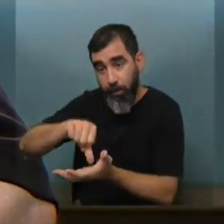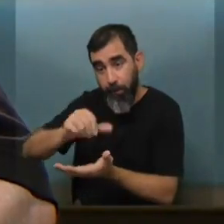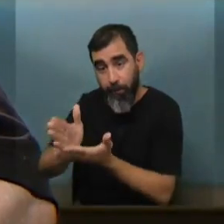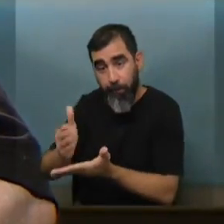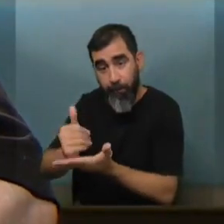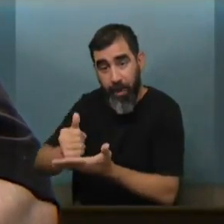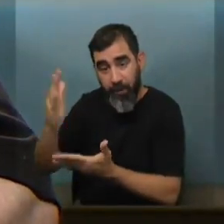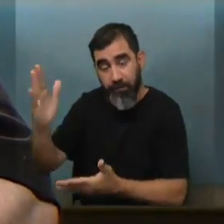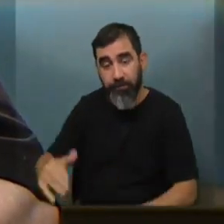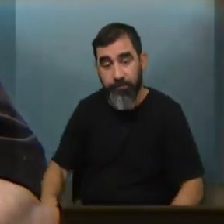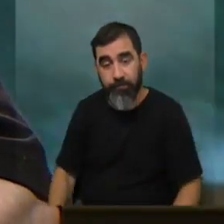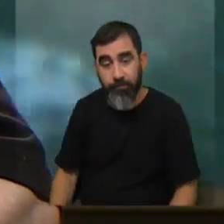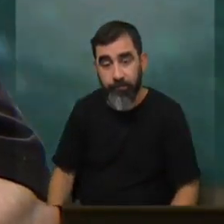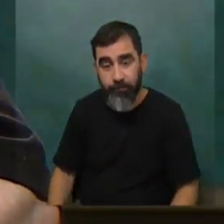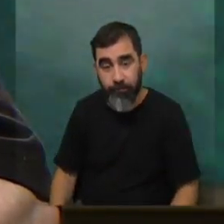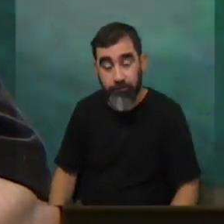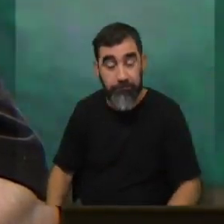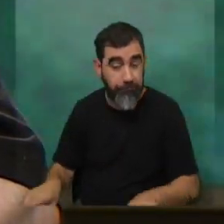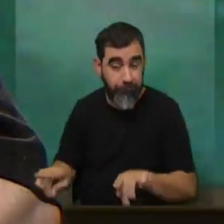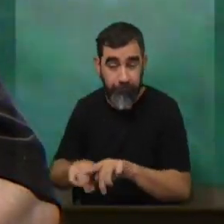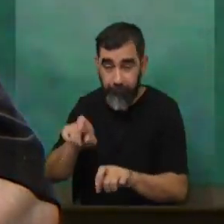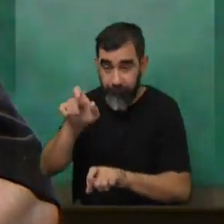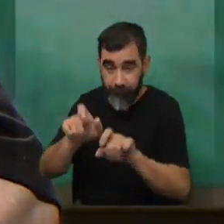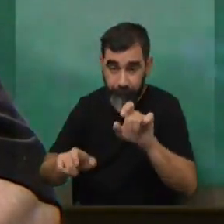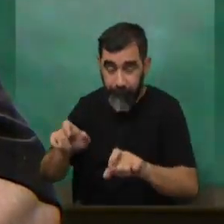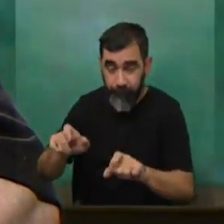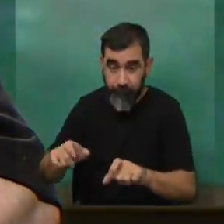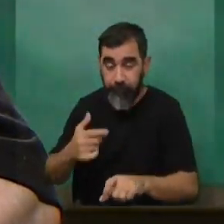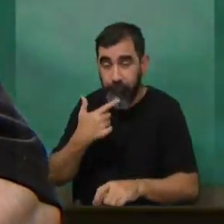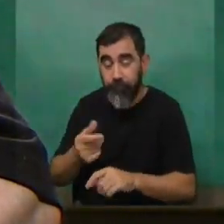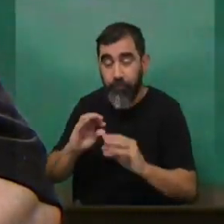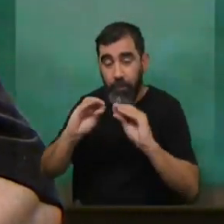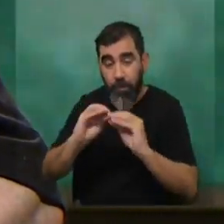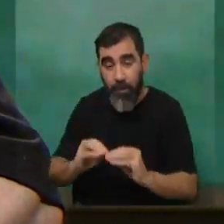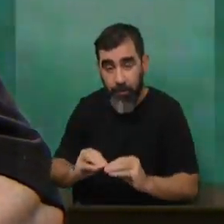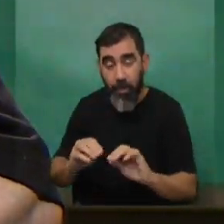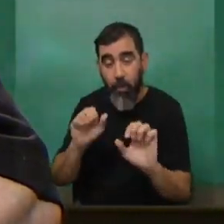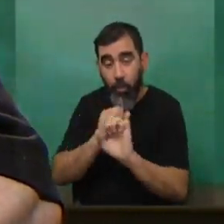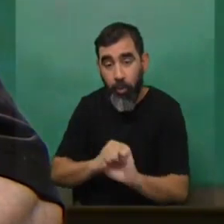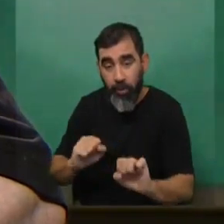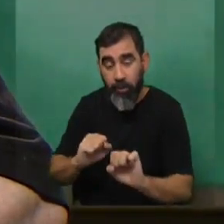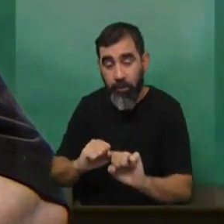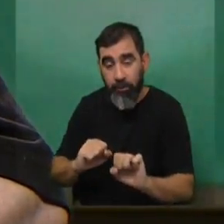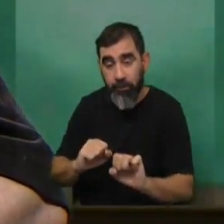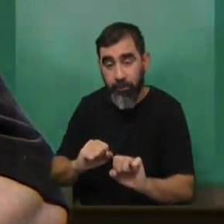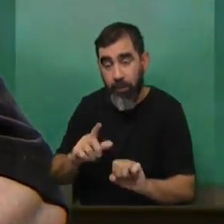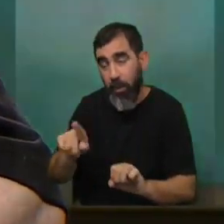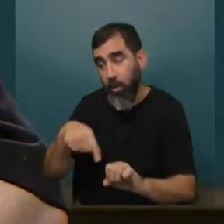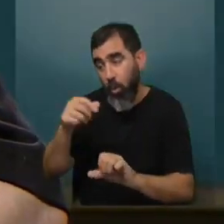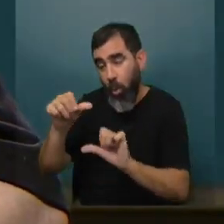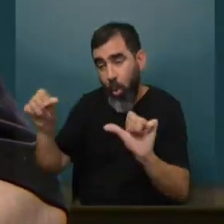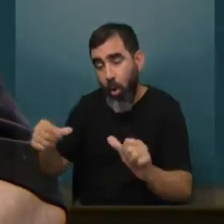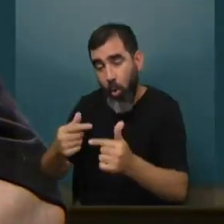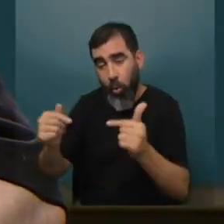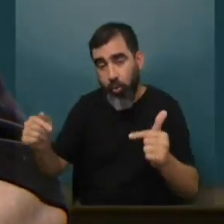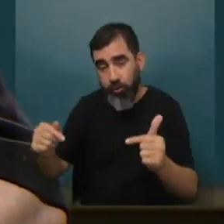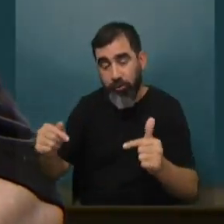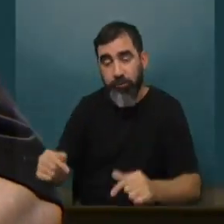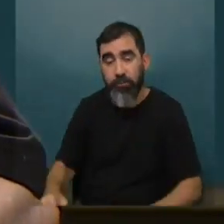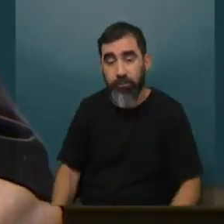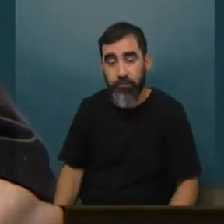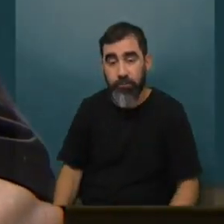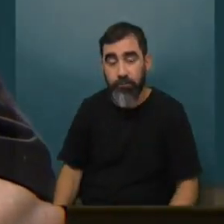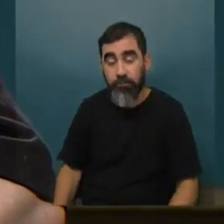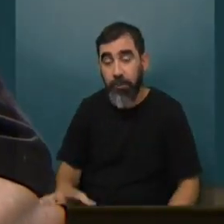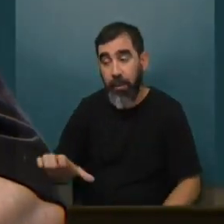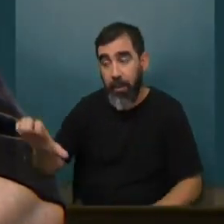Y eso hace la misma gente que hace, por ejemplo, matemática, puede terminar decantándose por hacer el mismo tipo de cosas, que es, entra a una